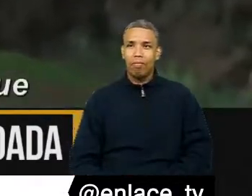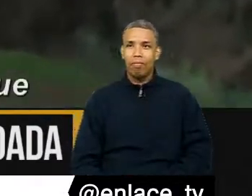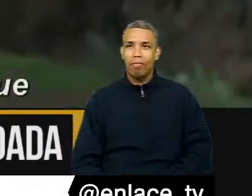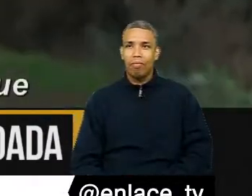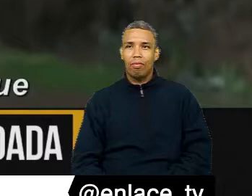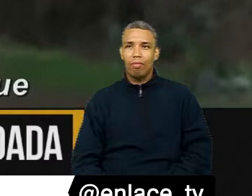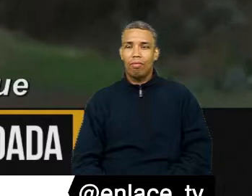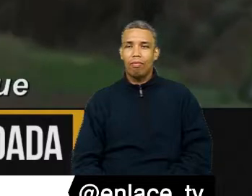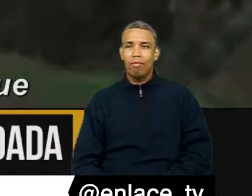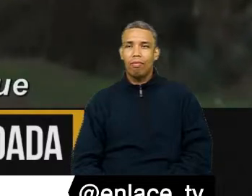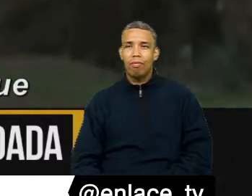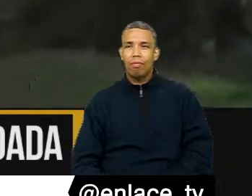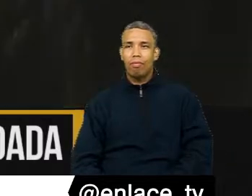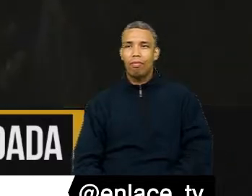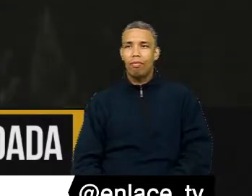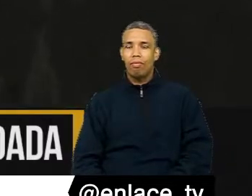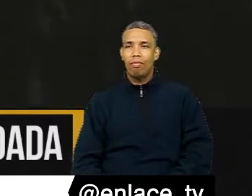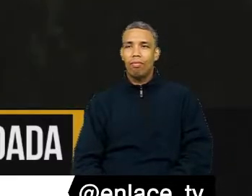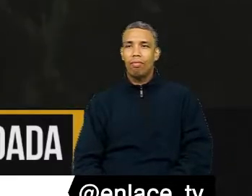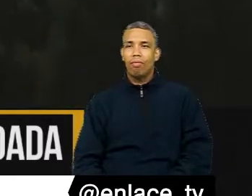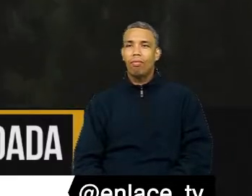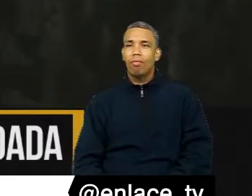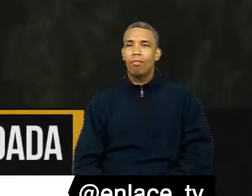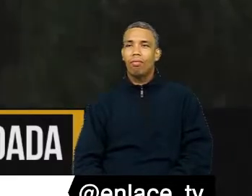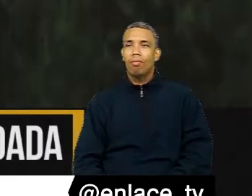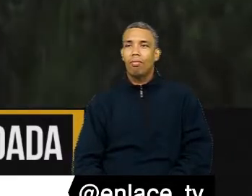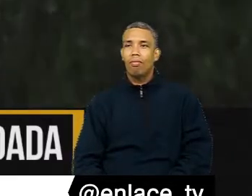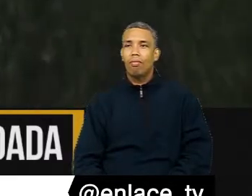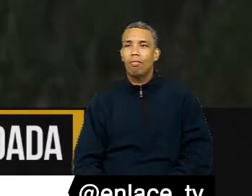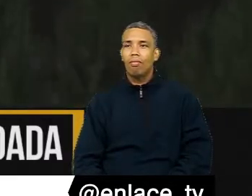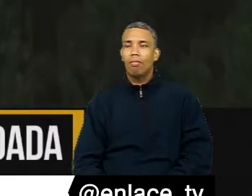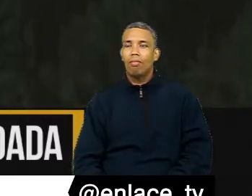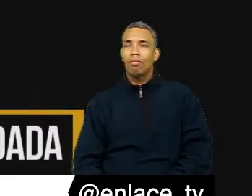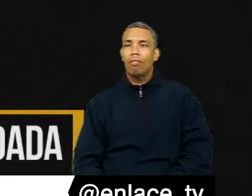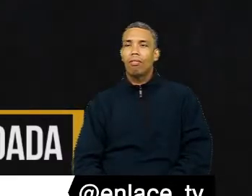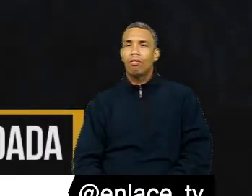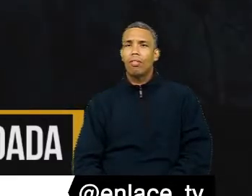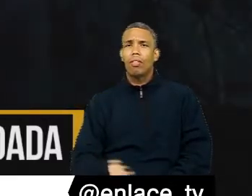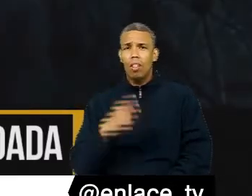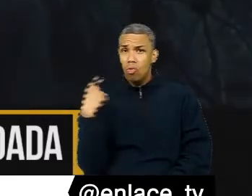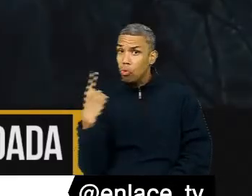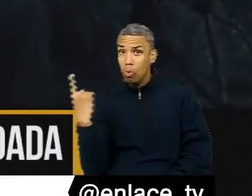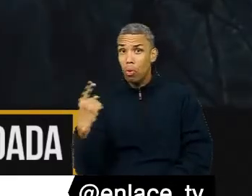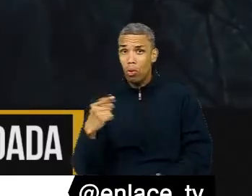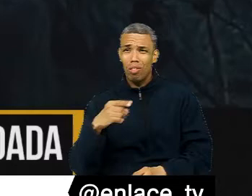You don't survive in a forest for 6 years alone.